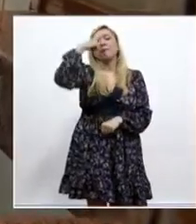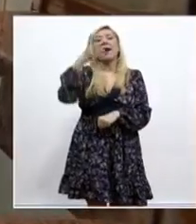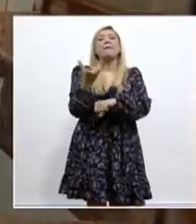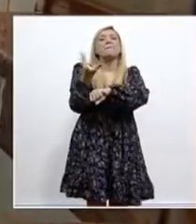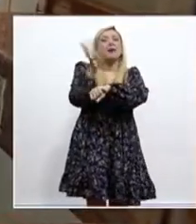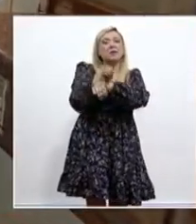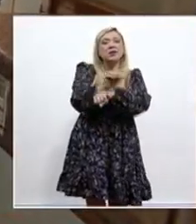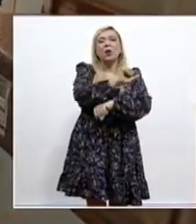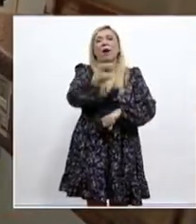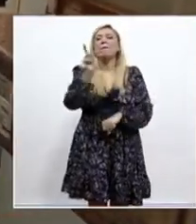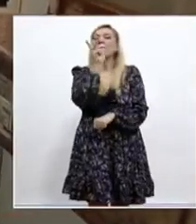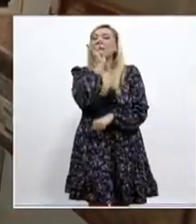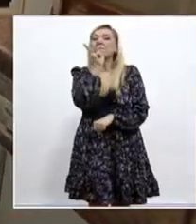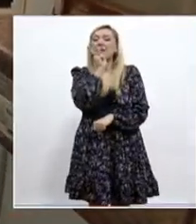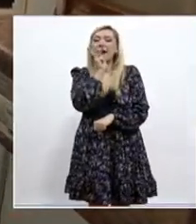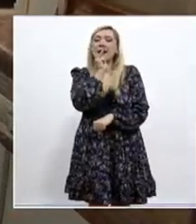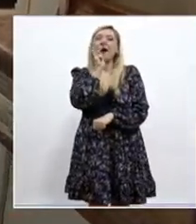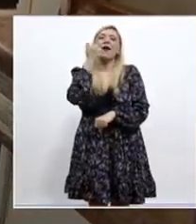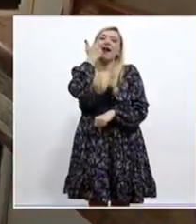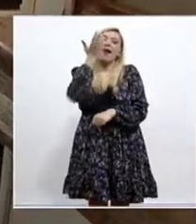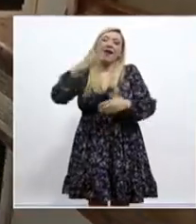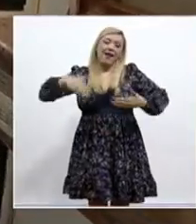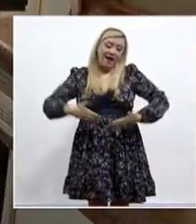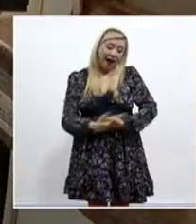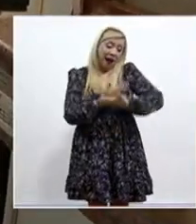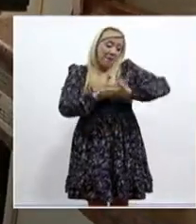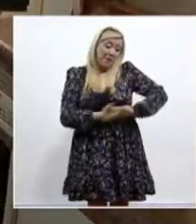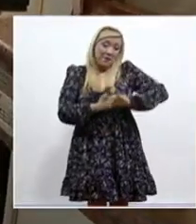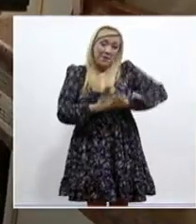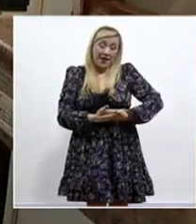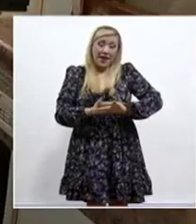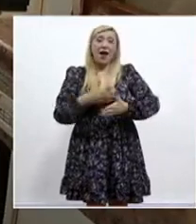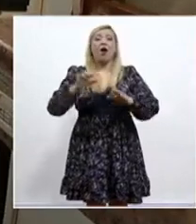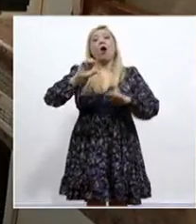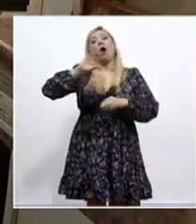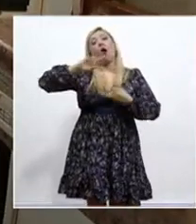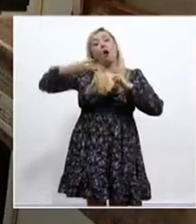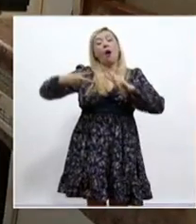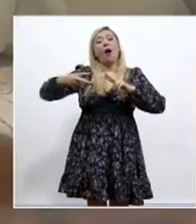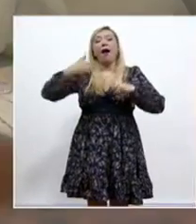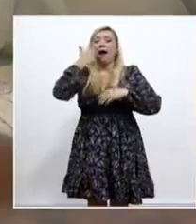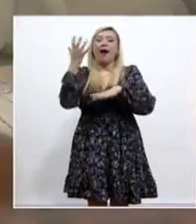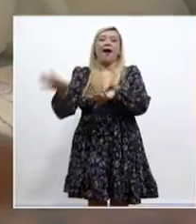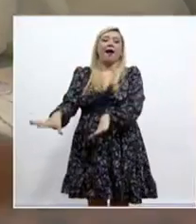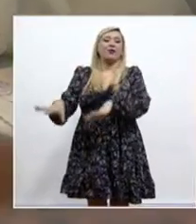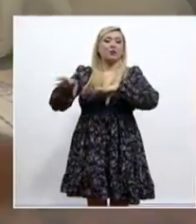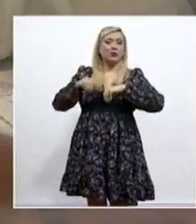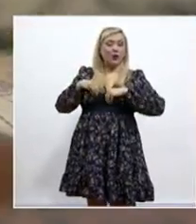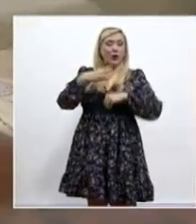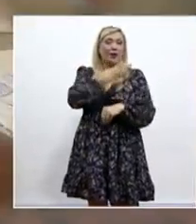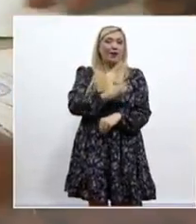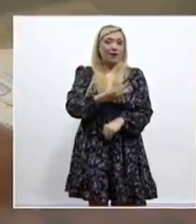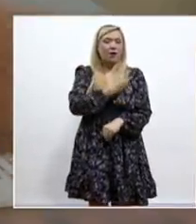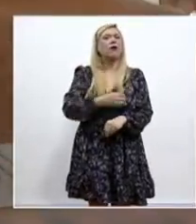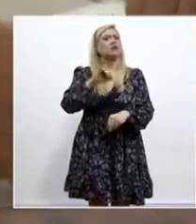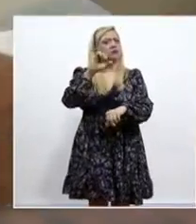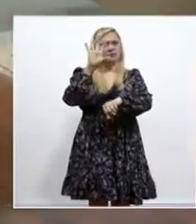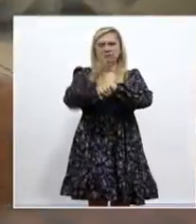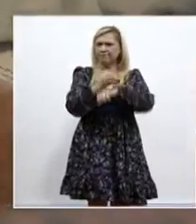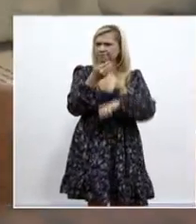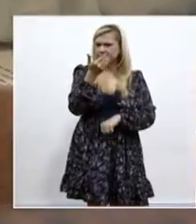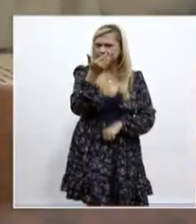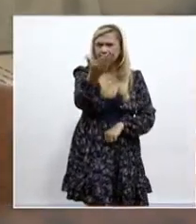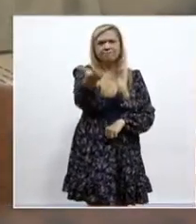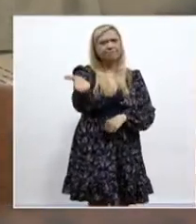1.800.000 asuntos al año. La Suprema Corte publicó la sentencia del Pleno en la